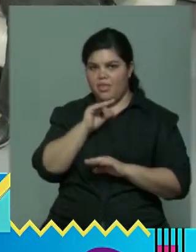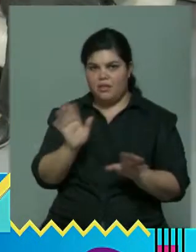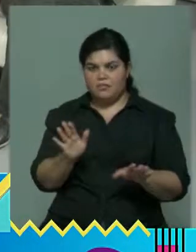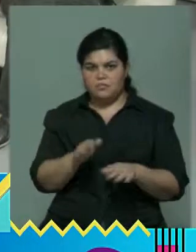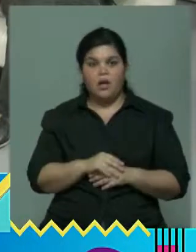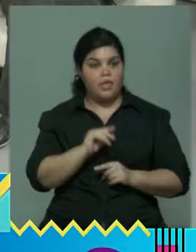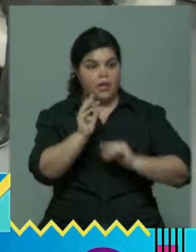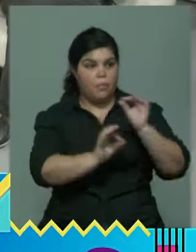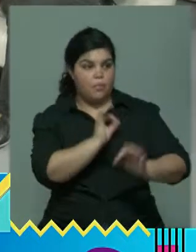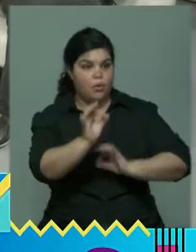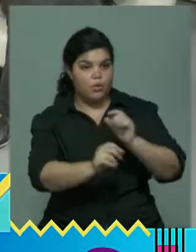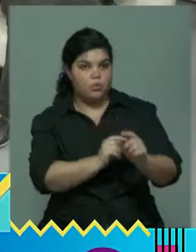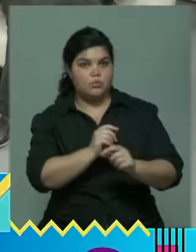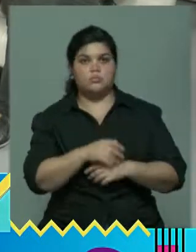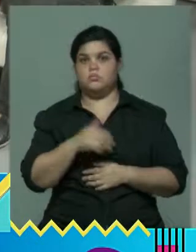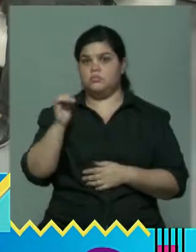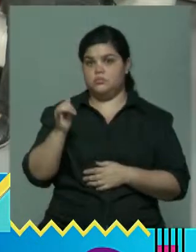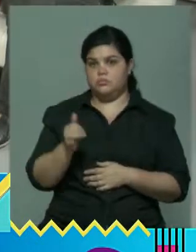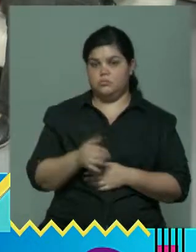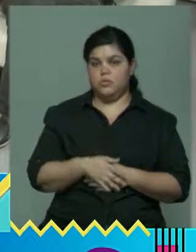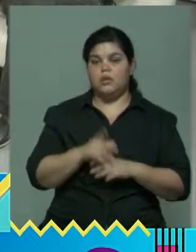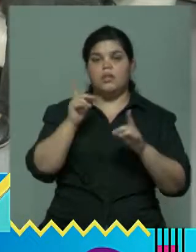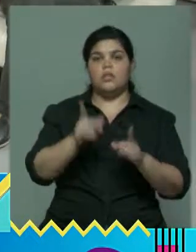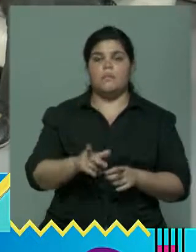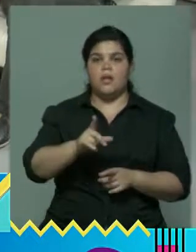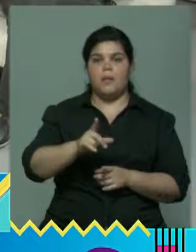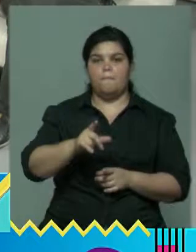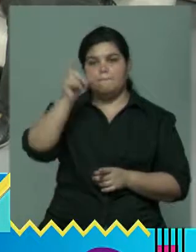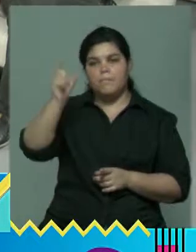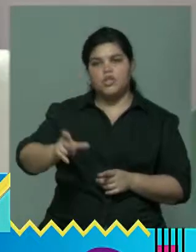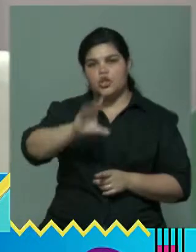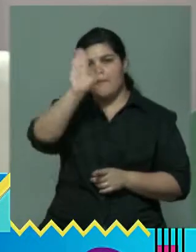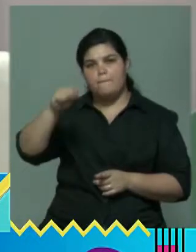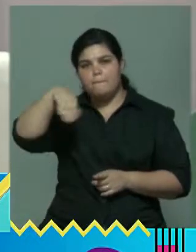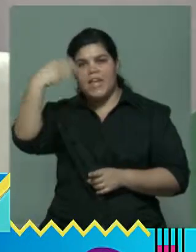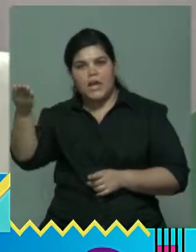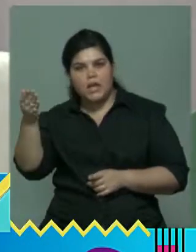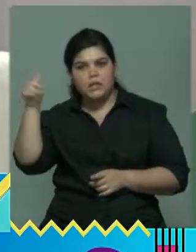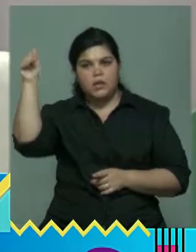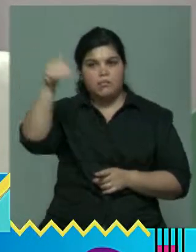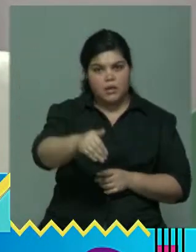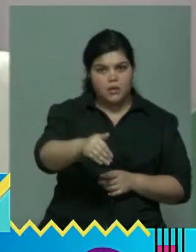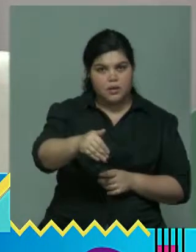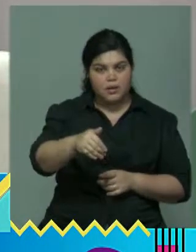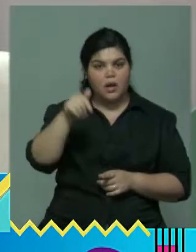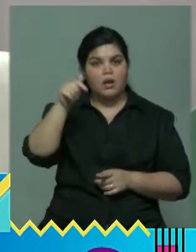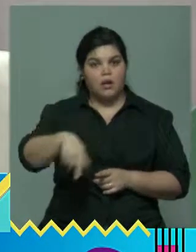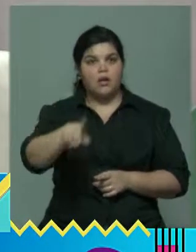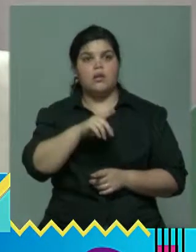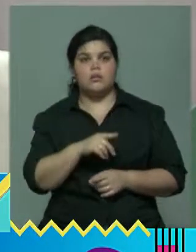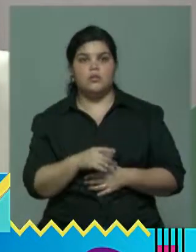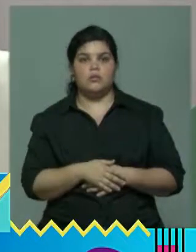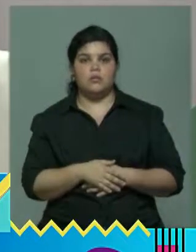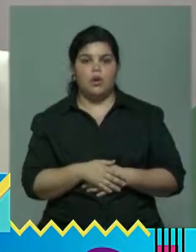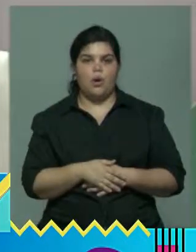Sí, totalmente. Sí, inclusive el mismo inmigrante por ahí muchas veces que sufre, que padece discriminación, digo, no en todos los casos se va a acercar